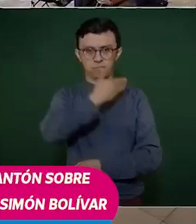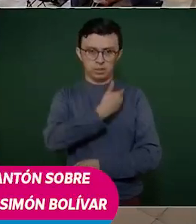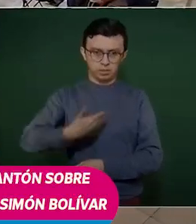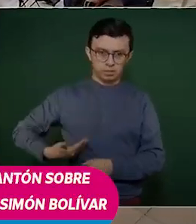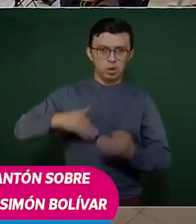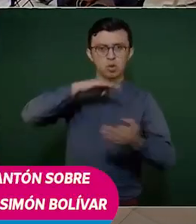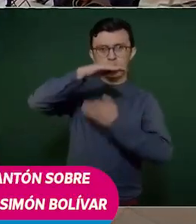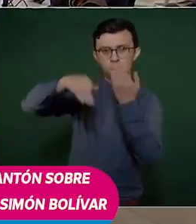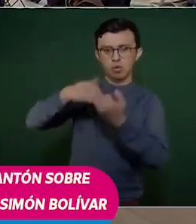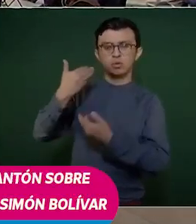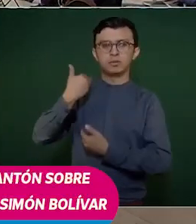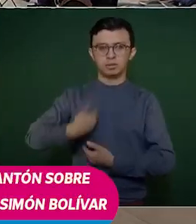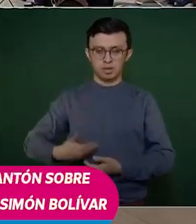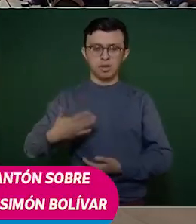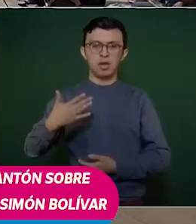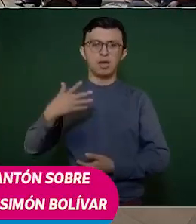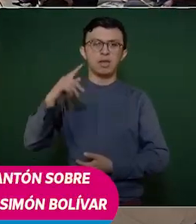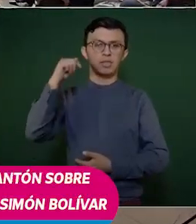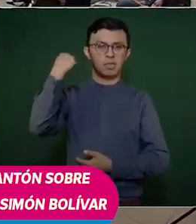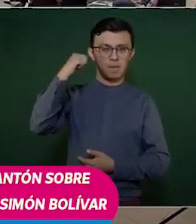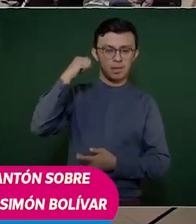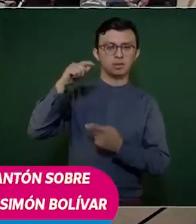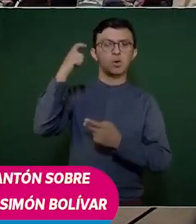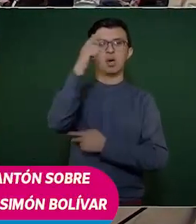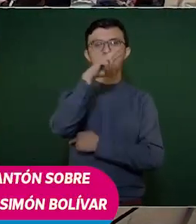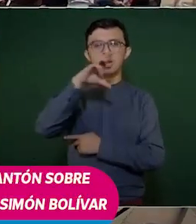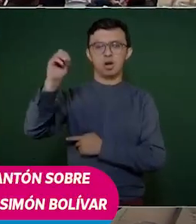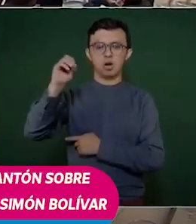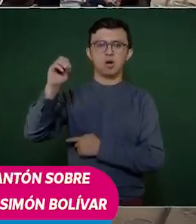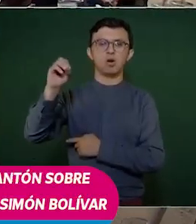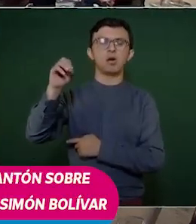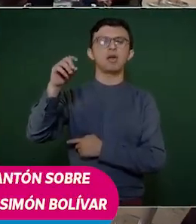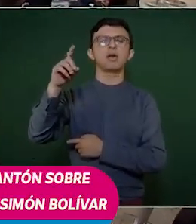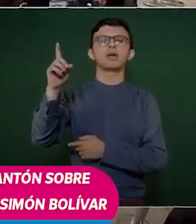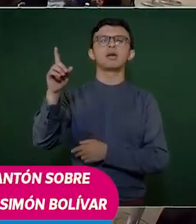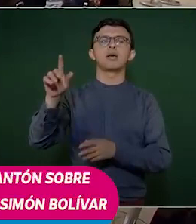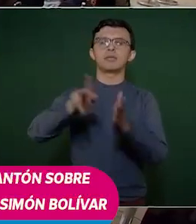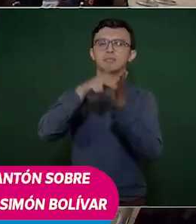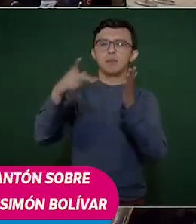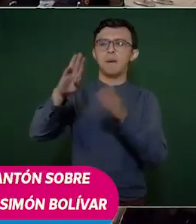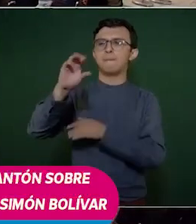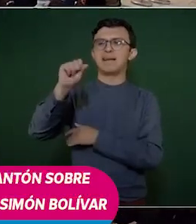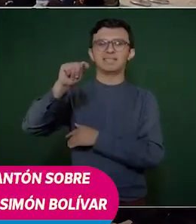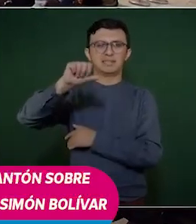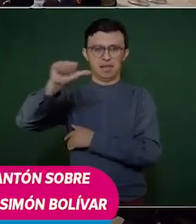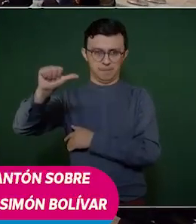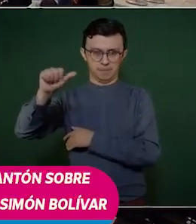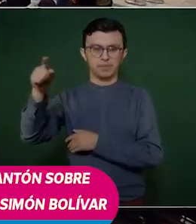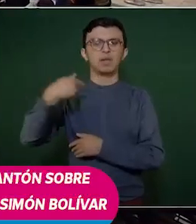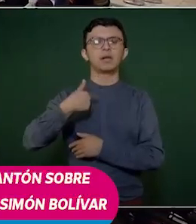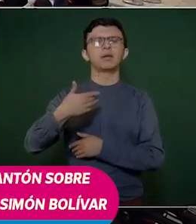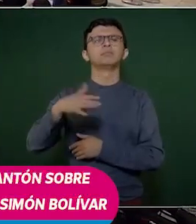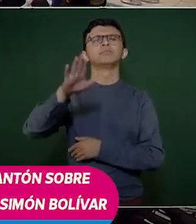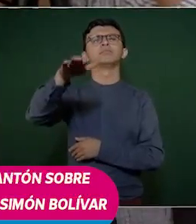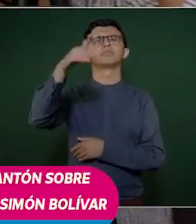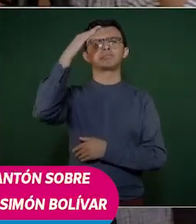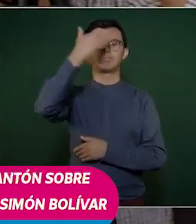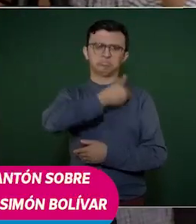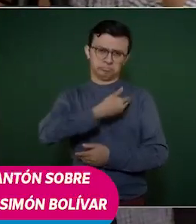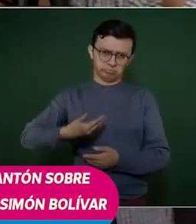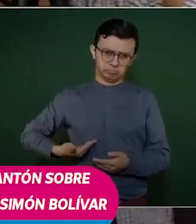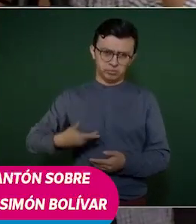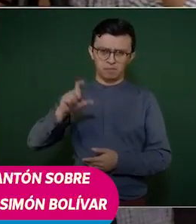Diego Lecello, Tabasco y Campeche y Quintana Roo y Diario Basta de Grupo Cantón. Señor presidente, el 24 de julio del